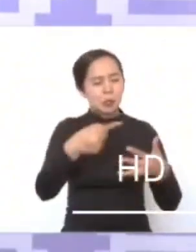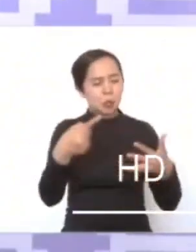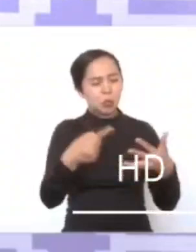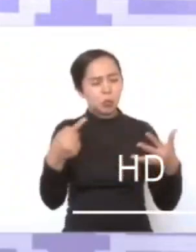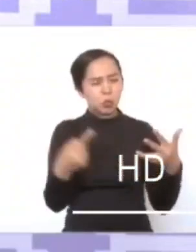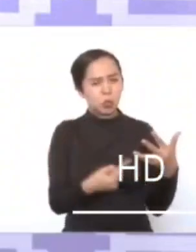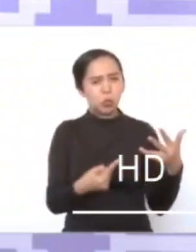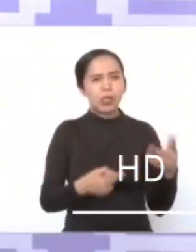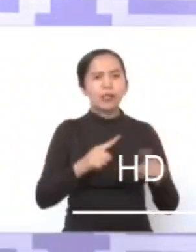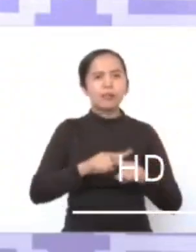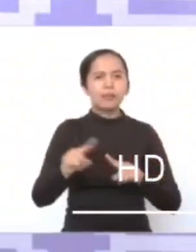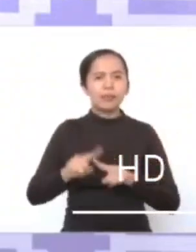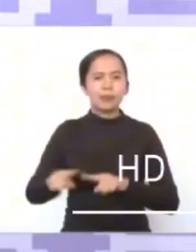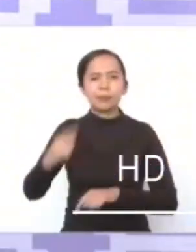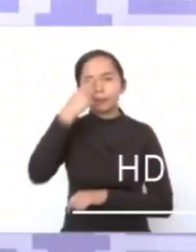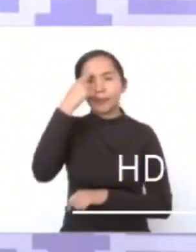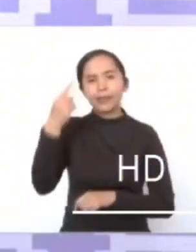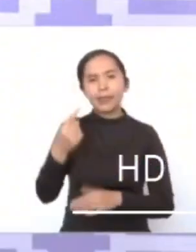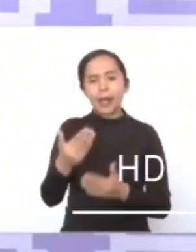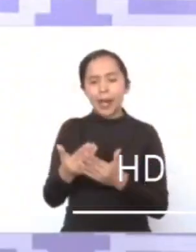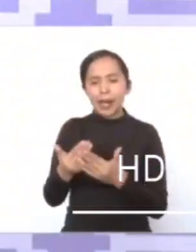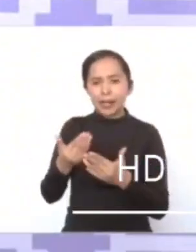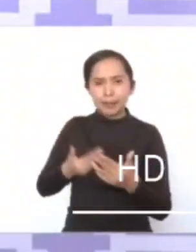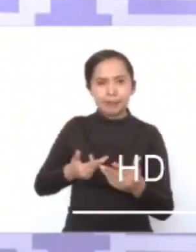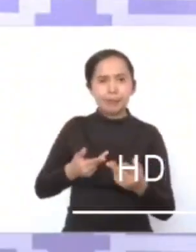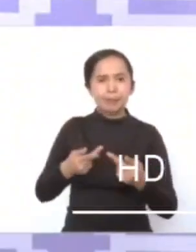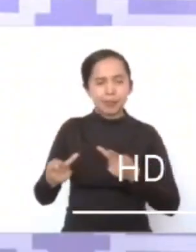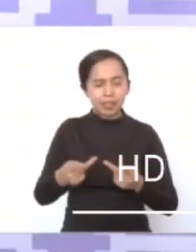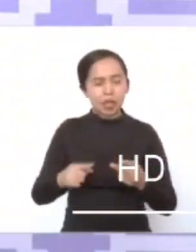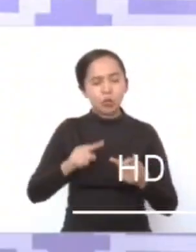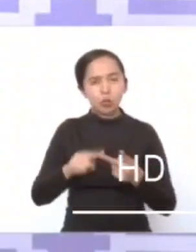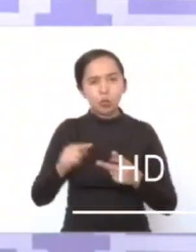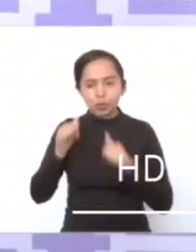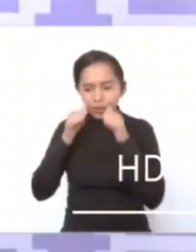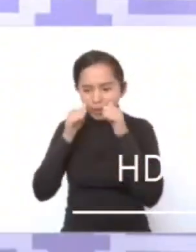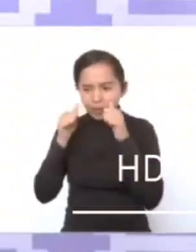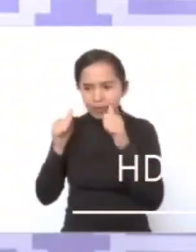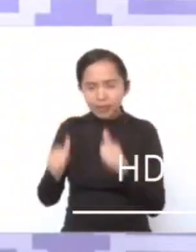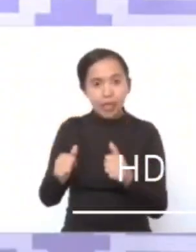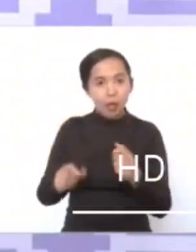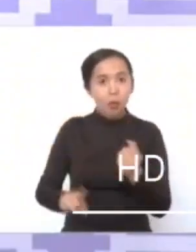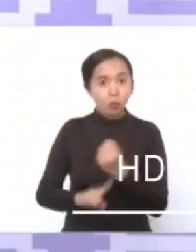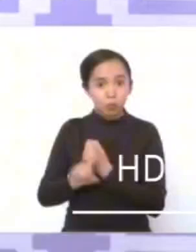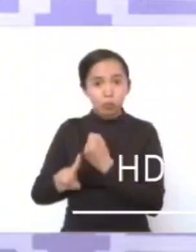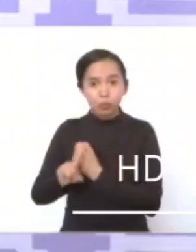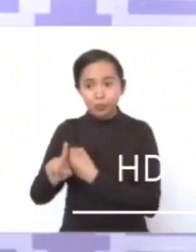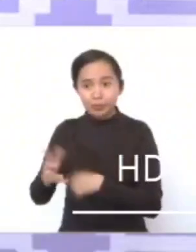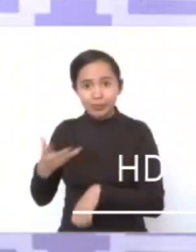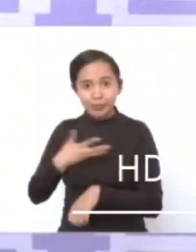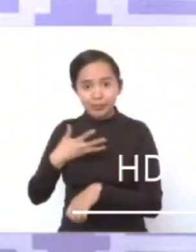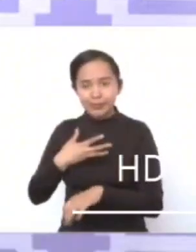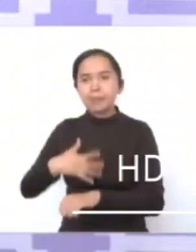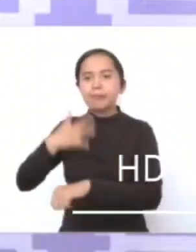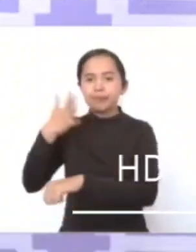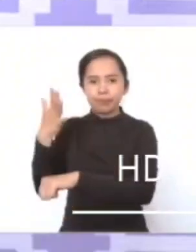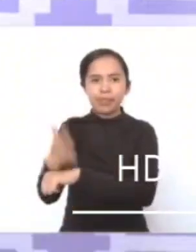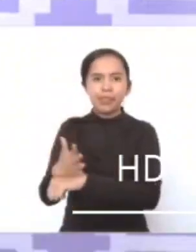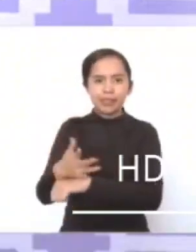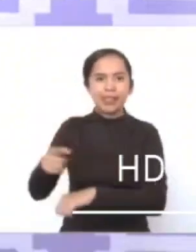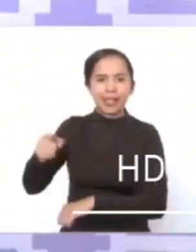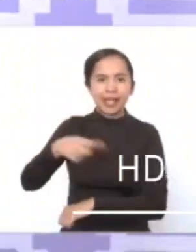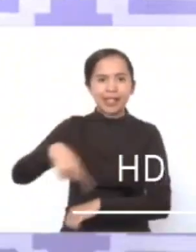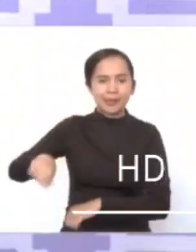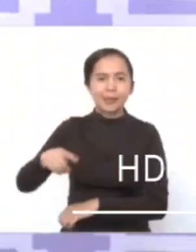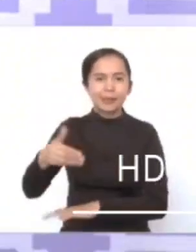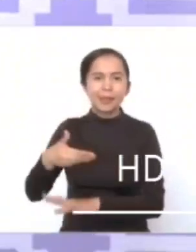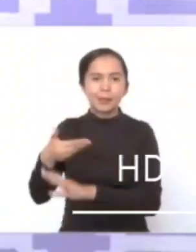que contribuyen a la prevención, atención y sanción a todo tipo de violencia que se ejerza en contra